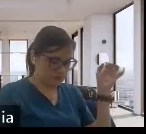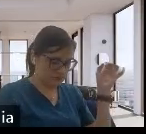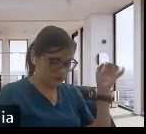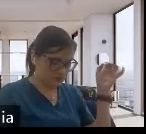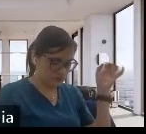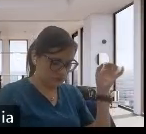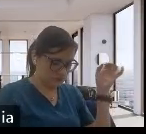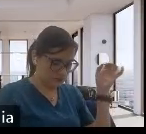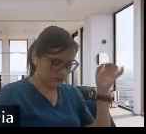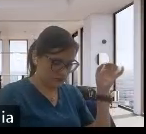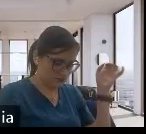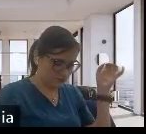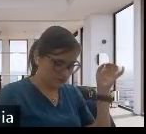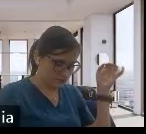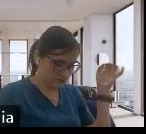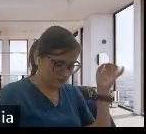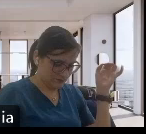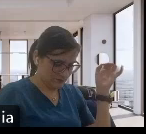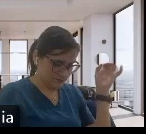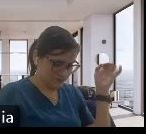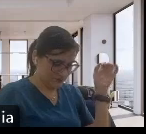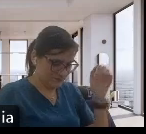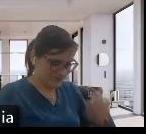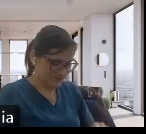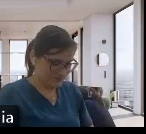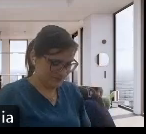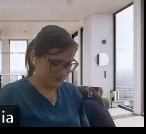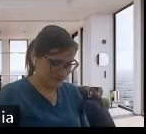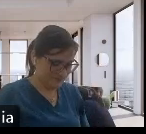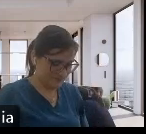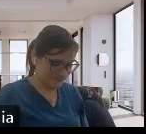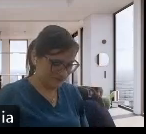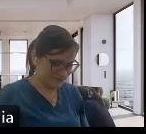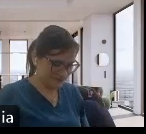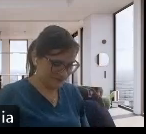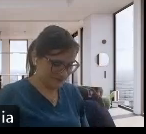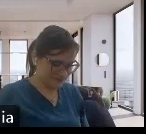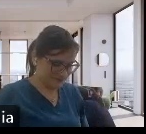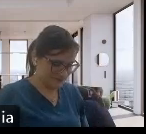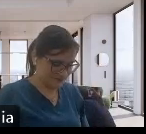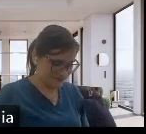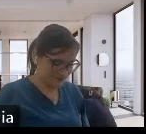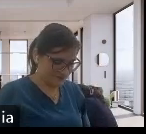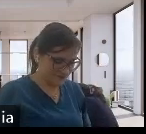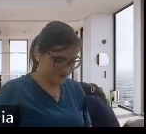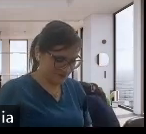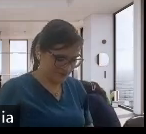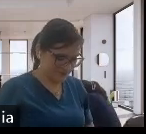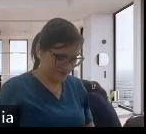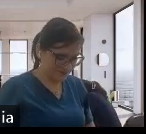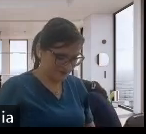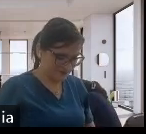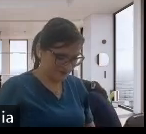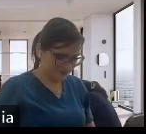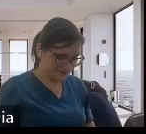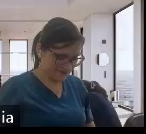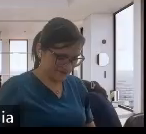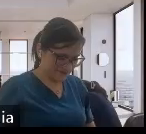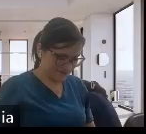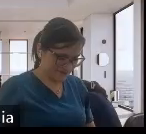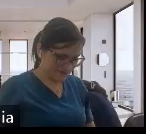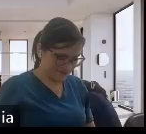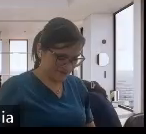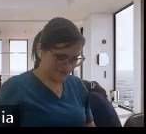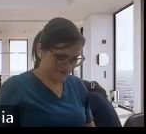caemos mucho en este juego de solo te puedo dar permiso por cirugía mayor, pero no por maternidad. Y eso ustedes saben